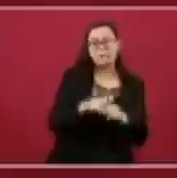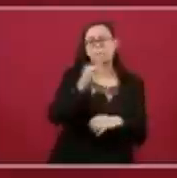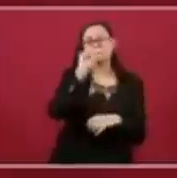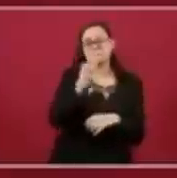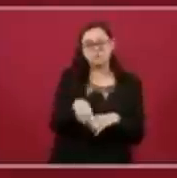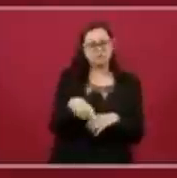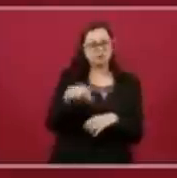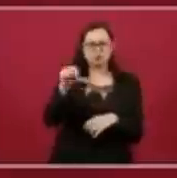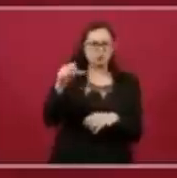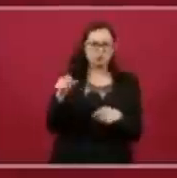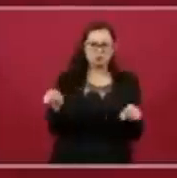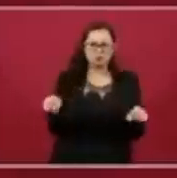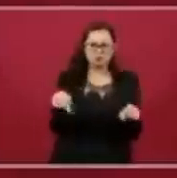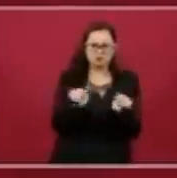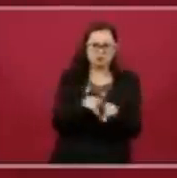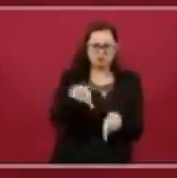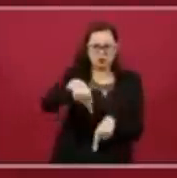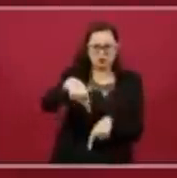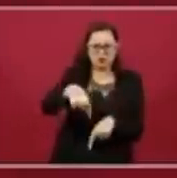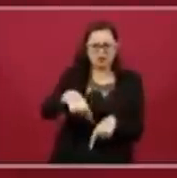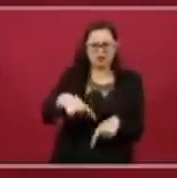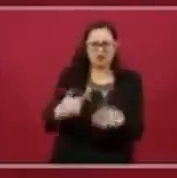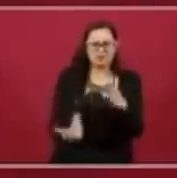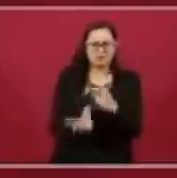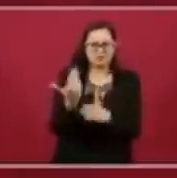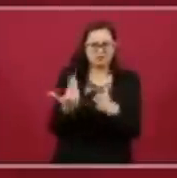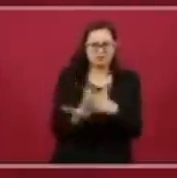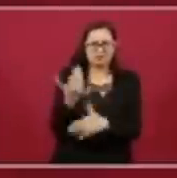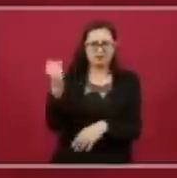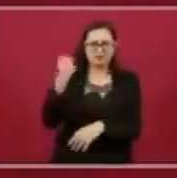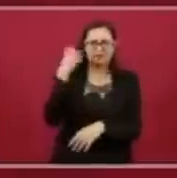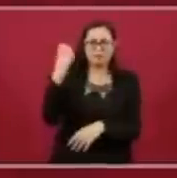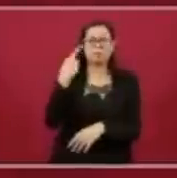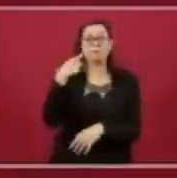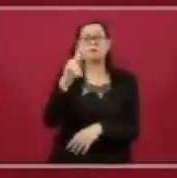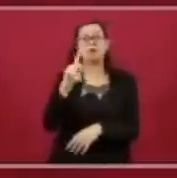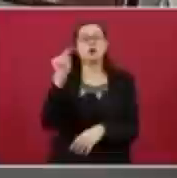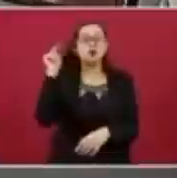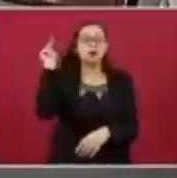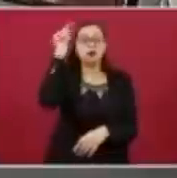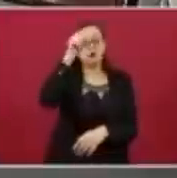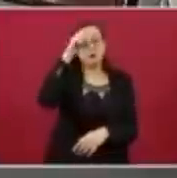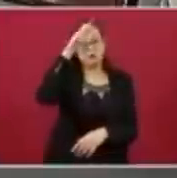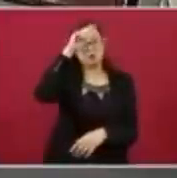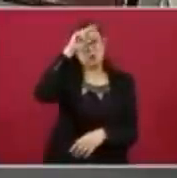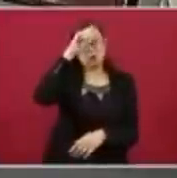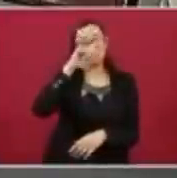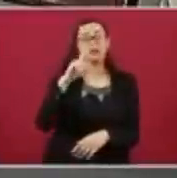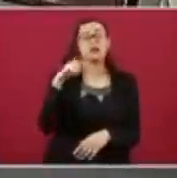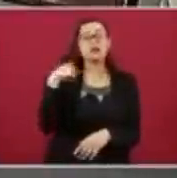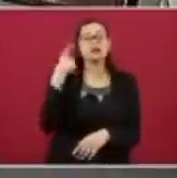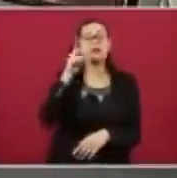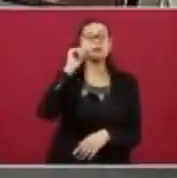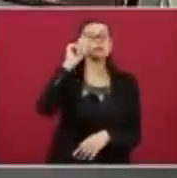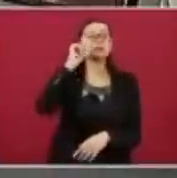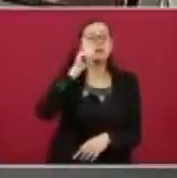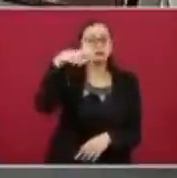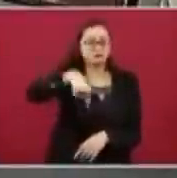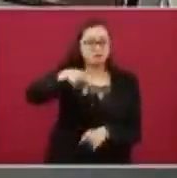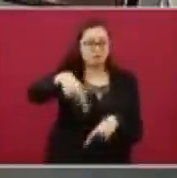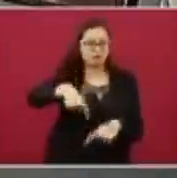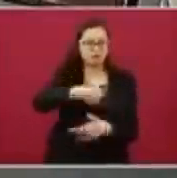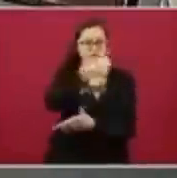igual que esta, solo que mañana en Monterrey. Ya pasado mañana regresamos aquí.